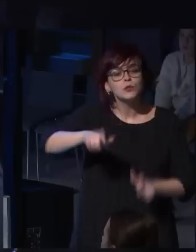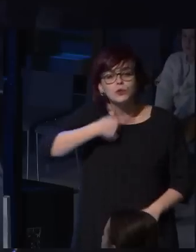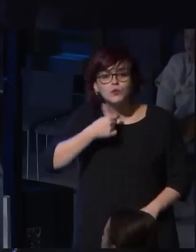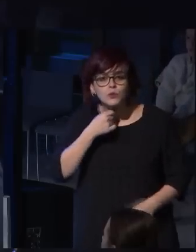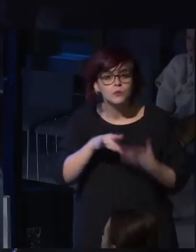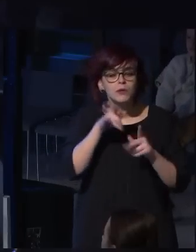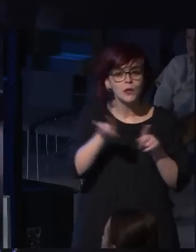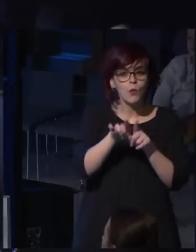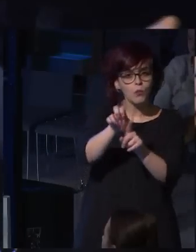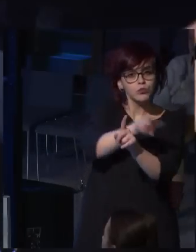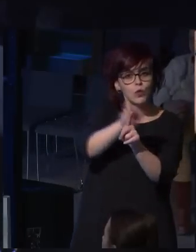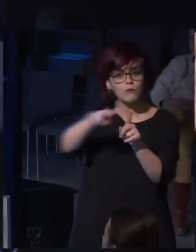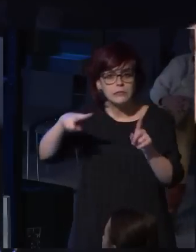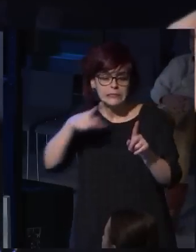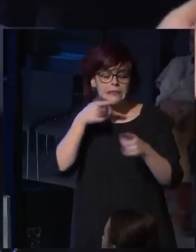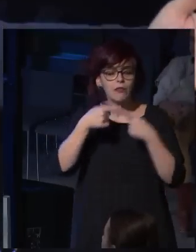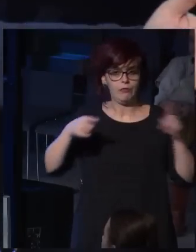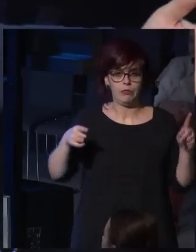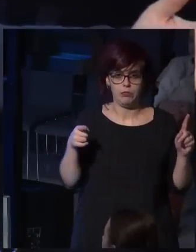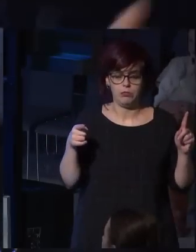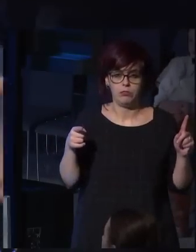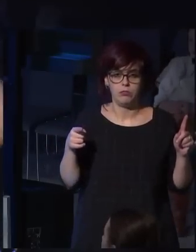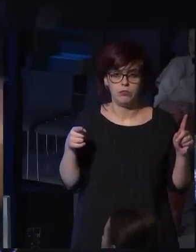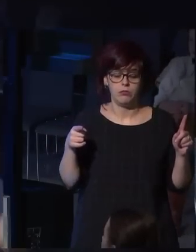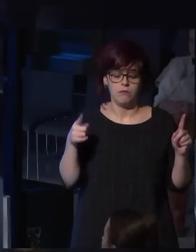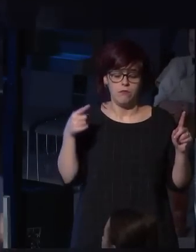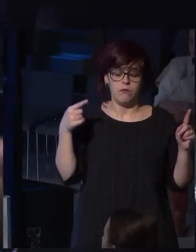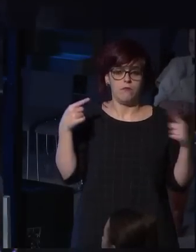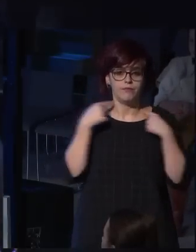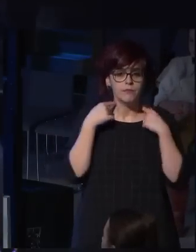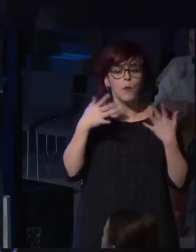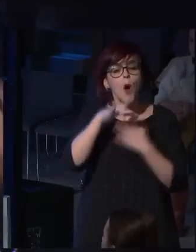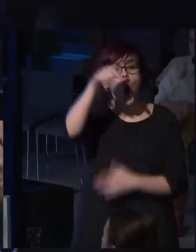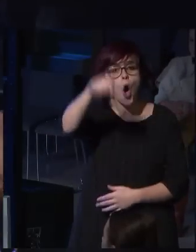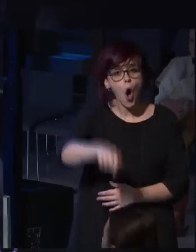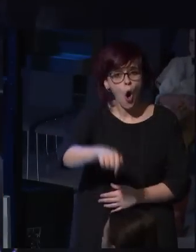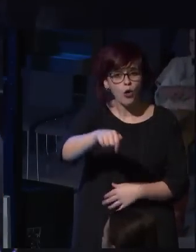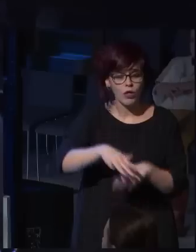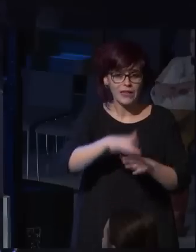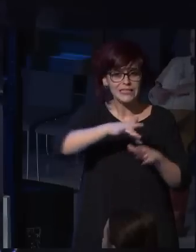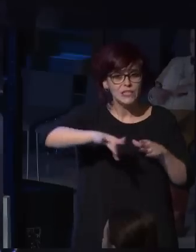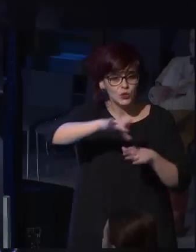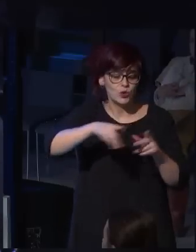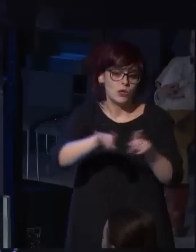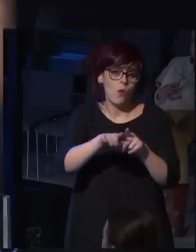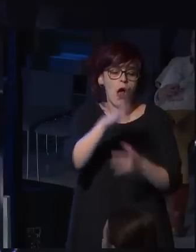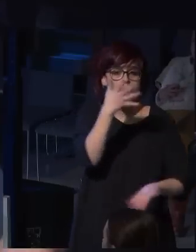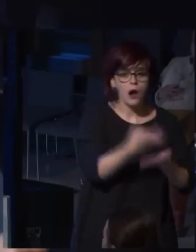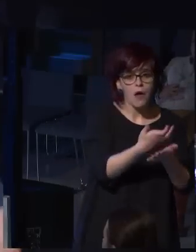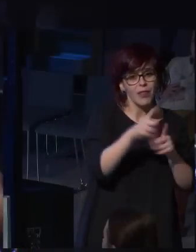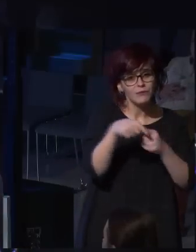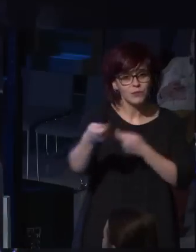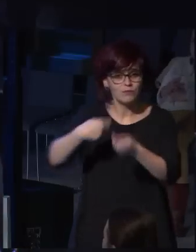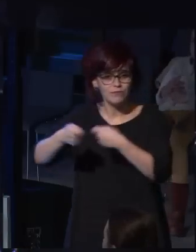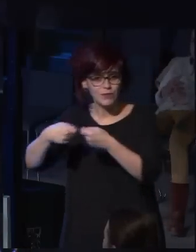poco la perspectiva. Y lo que tienen razón es verdad que hoy en día sacas los discos y cuando lo grabas y cuando lo